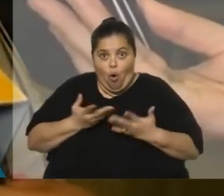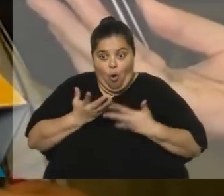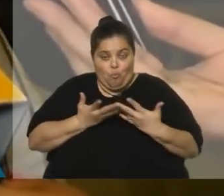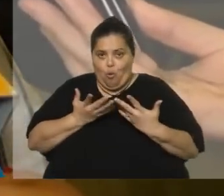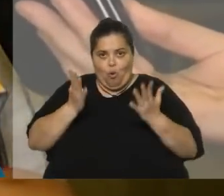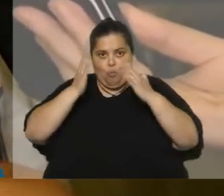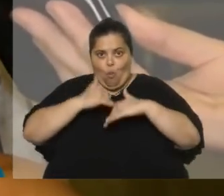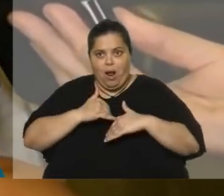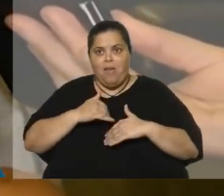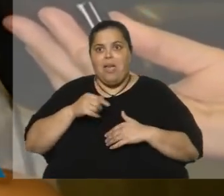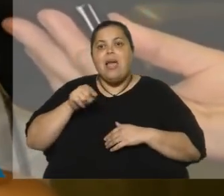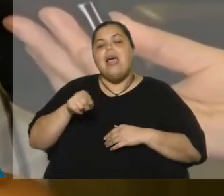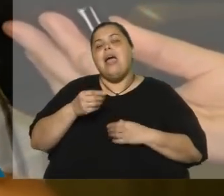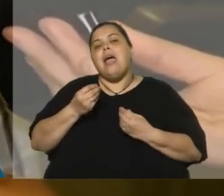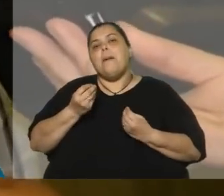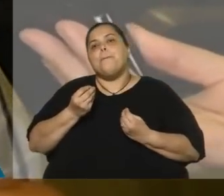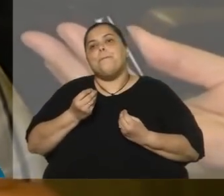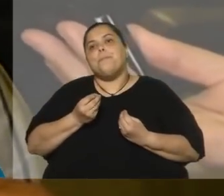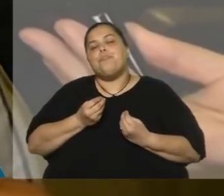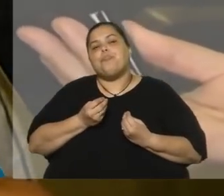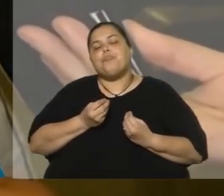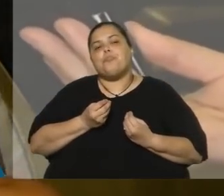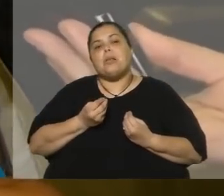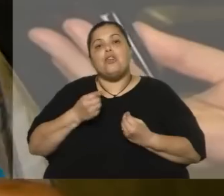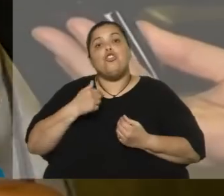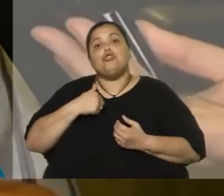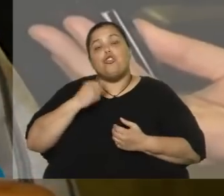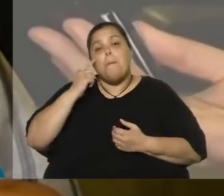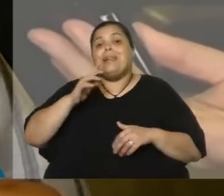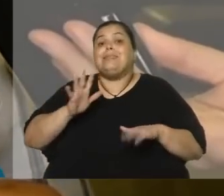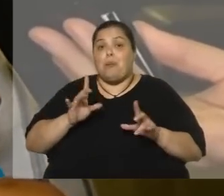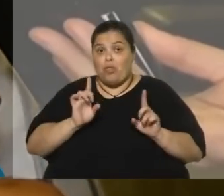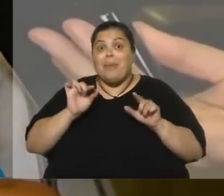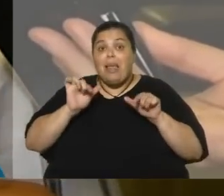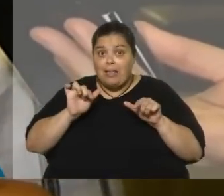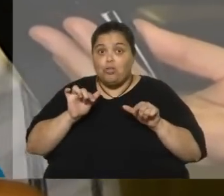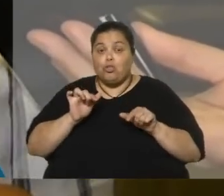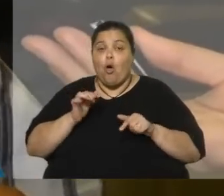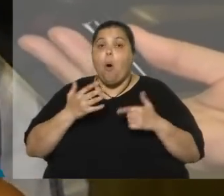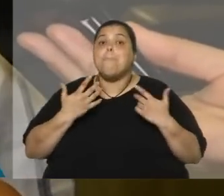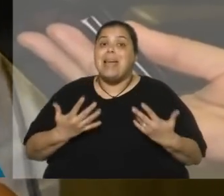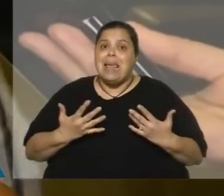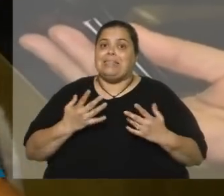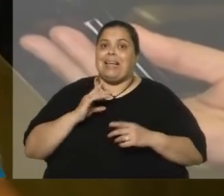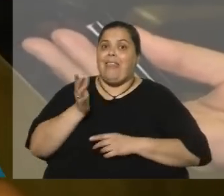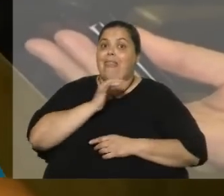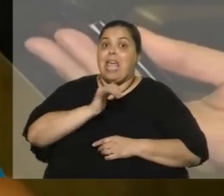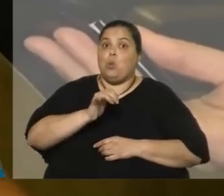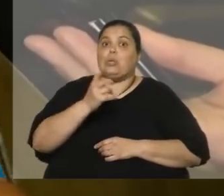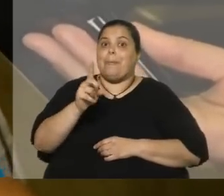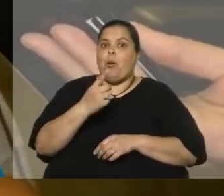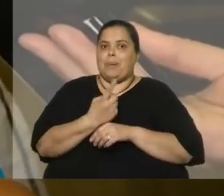en sus fueros. Nosotros creemos que esto amerita también una denuncia, pero vamos a esperar a vivir esa